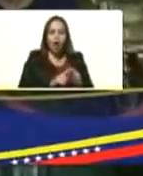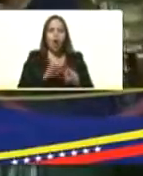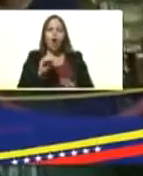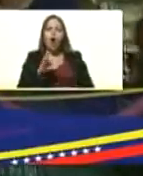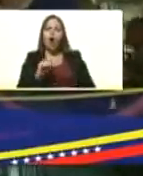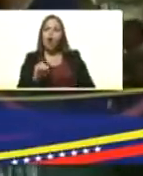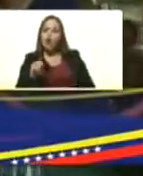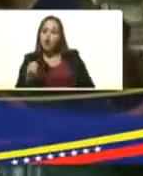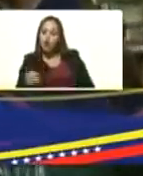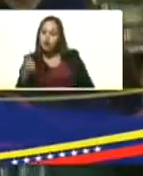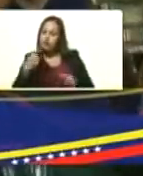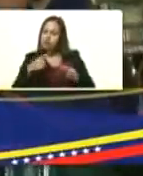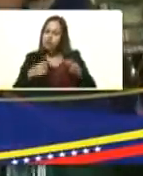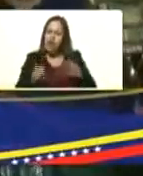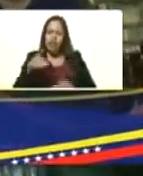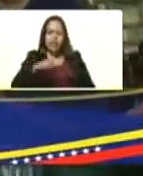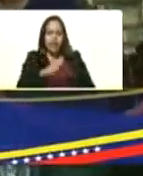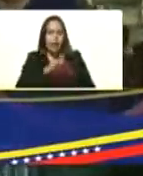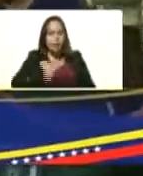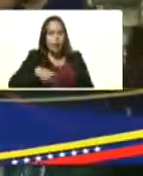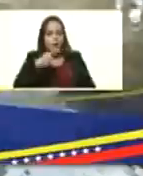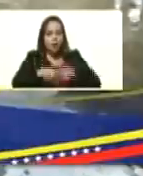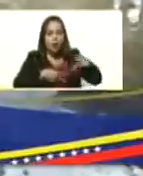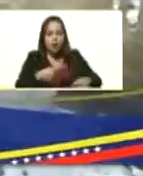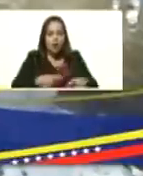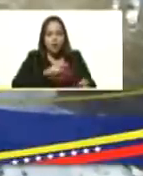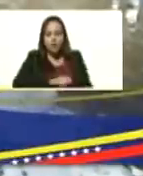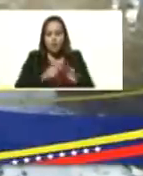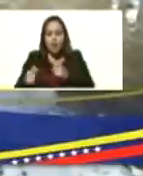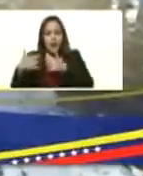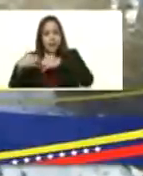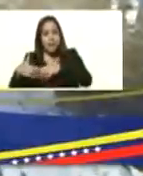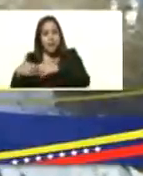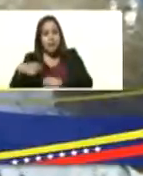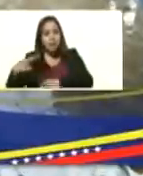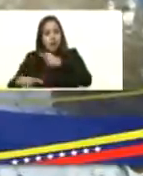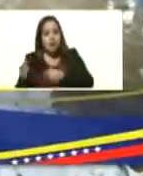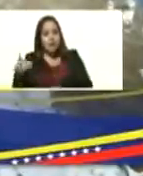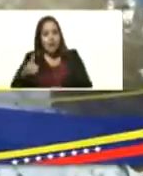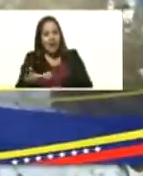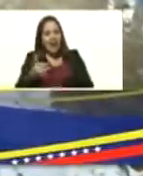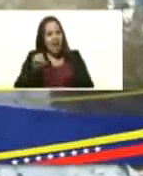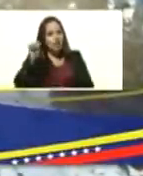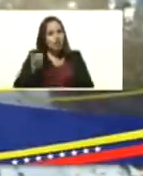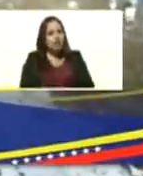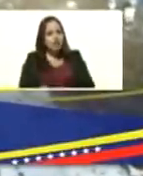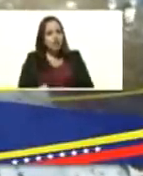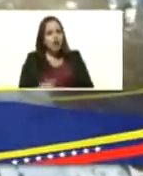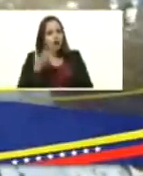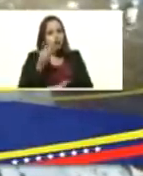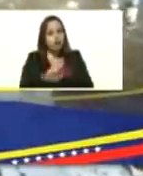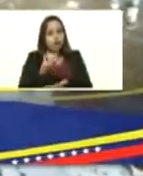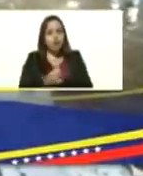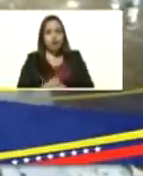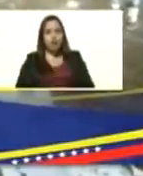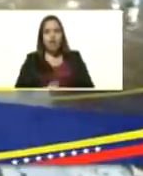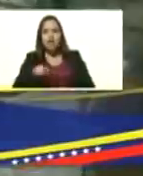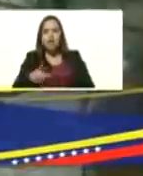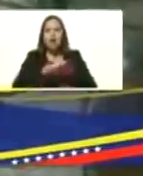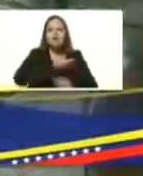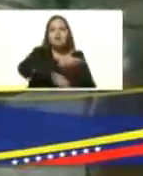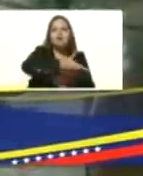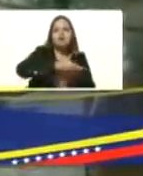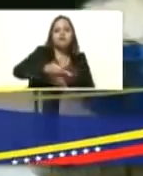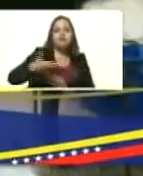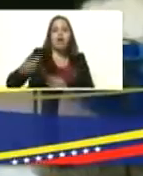bagre para poder procesarlo en una planta procesadora de pescado que tenemos al sur del estado monagas y por supuesto luego ser distribuidos